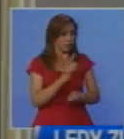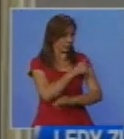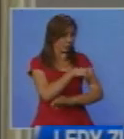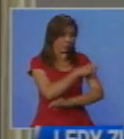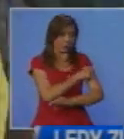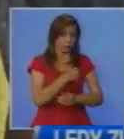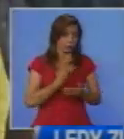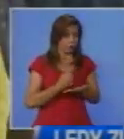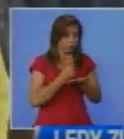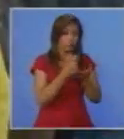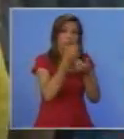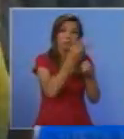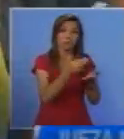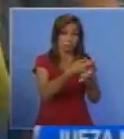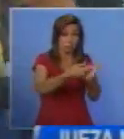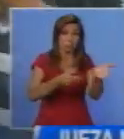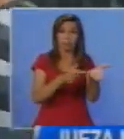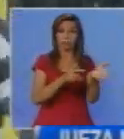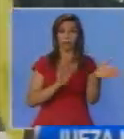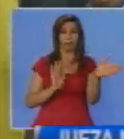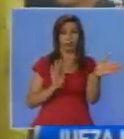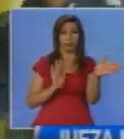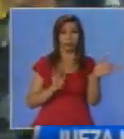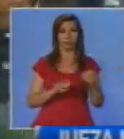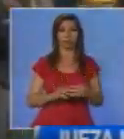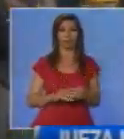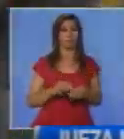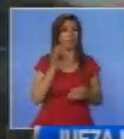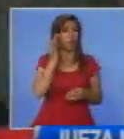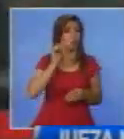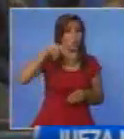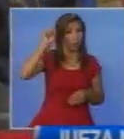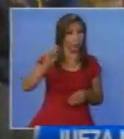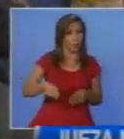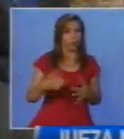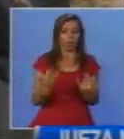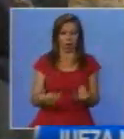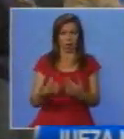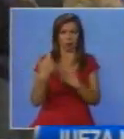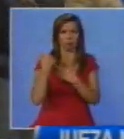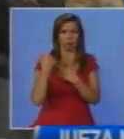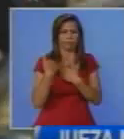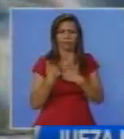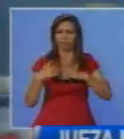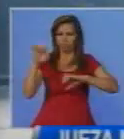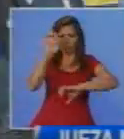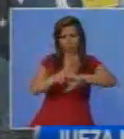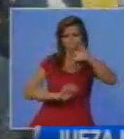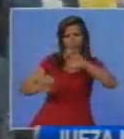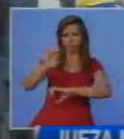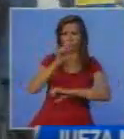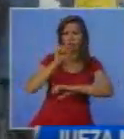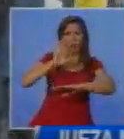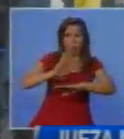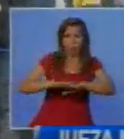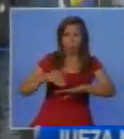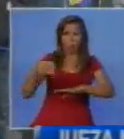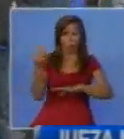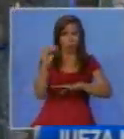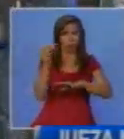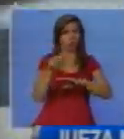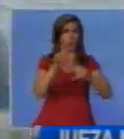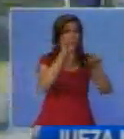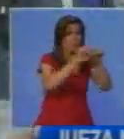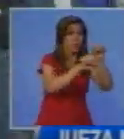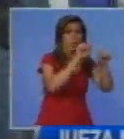Roja, presidente. Ahora está en manos de la jueza. Si se demuestra su responsabilidad y participación en el daño de bienes ajenos, podrían enfrentar